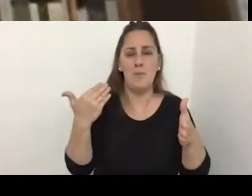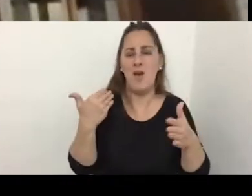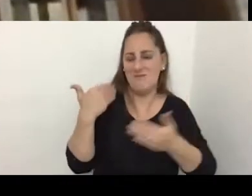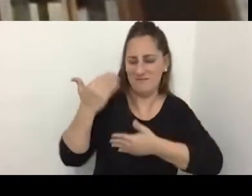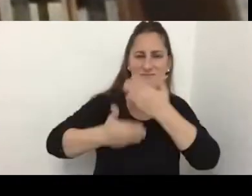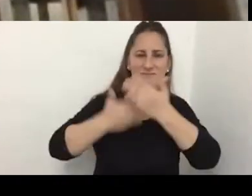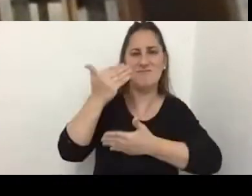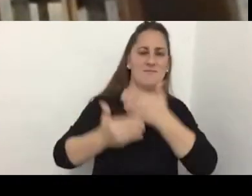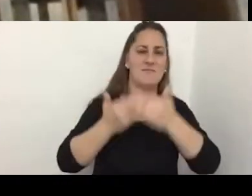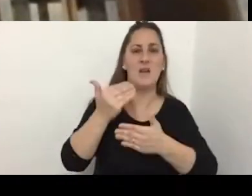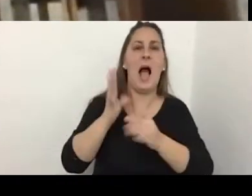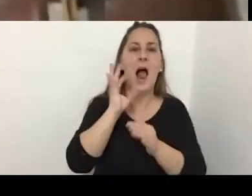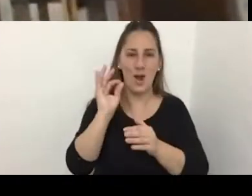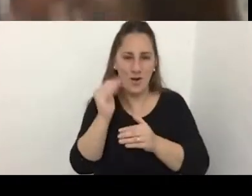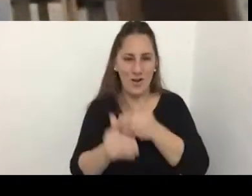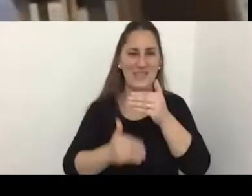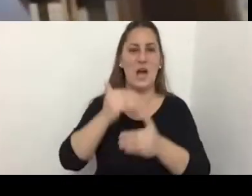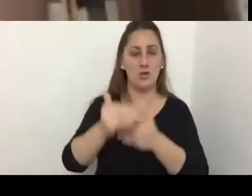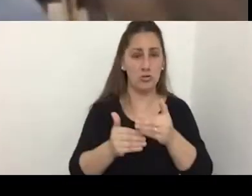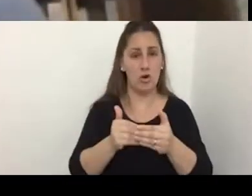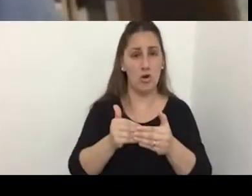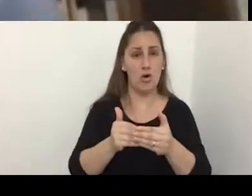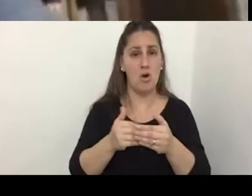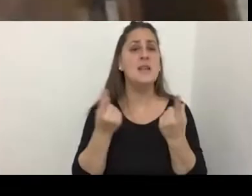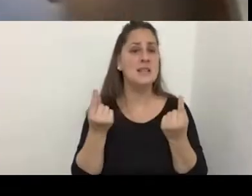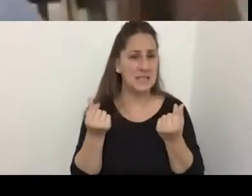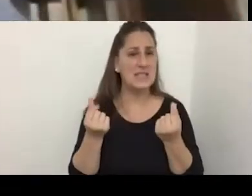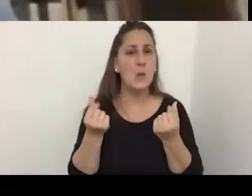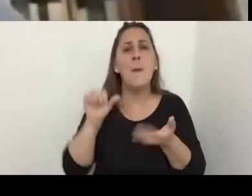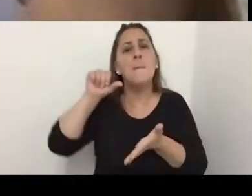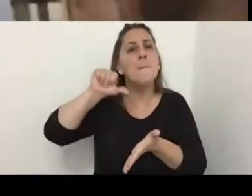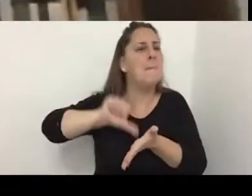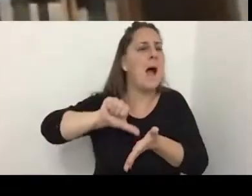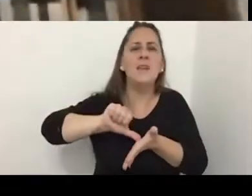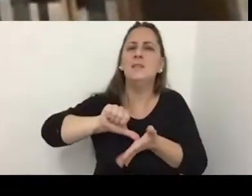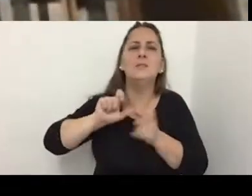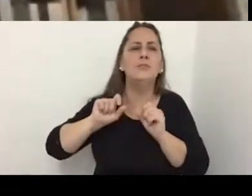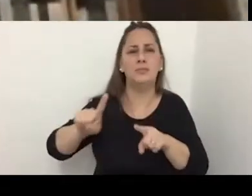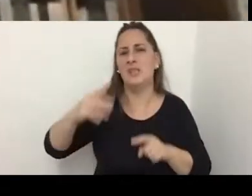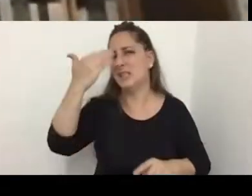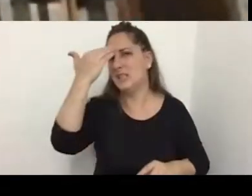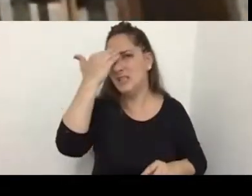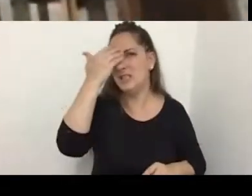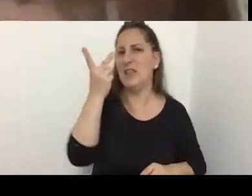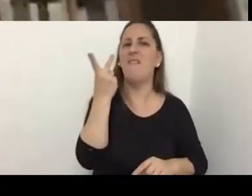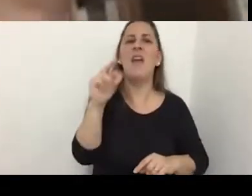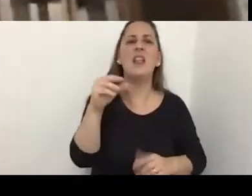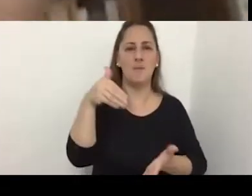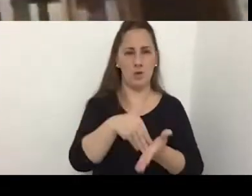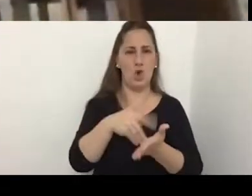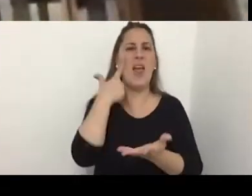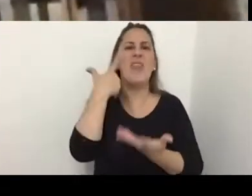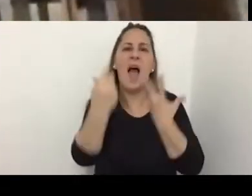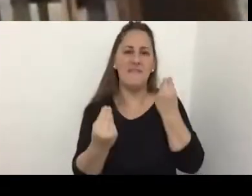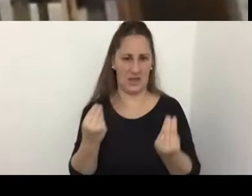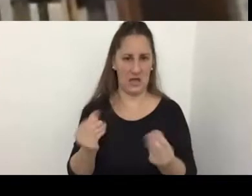de desarrollo, y que sirve para un país de 15, 20 millones de habitantes. Hasta ahí